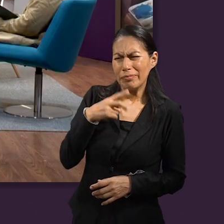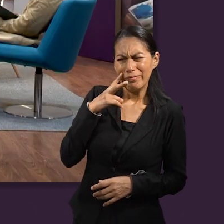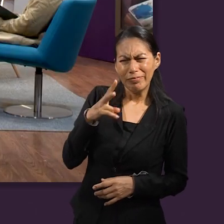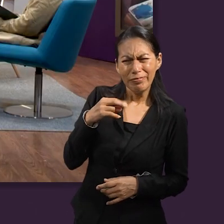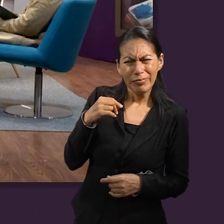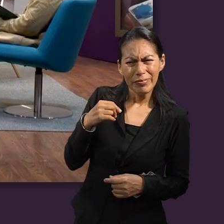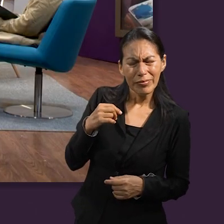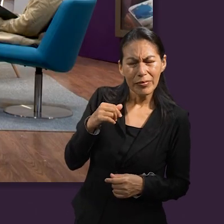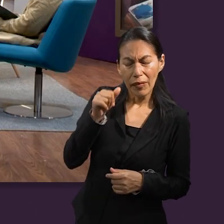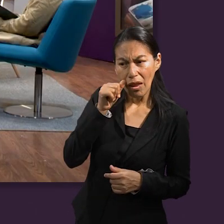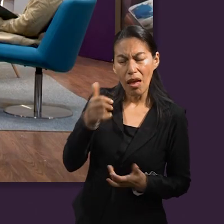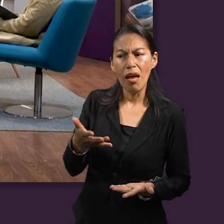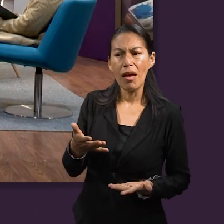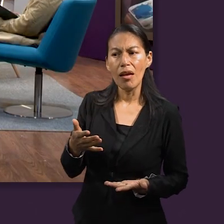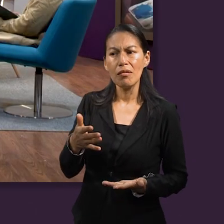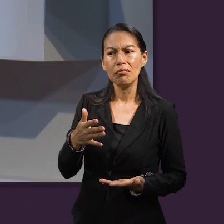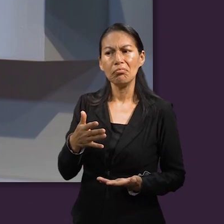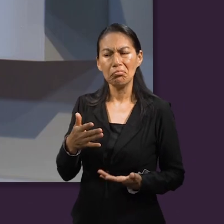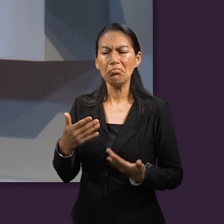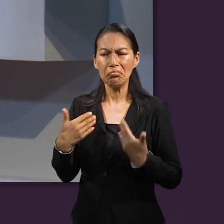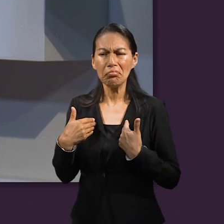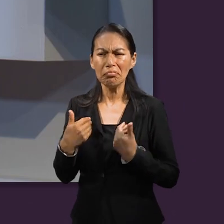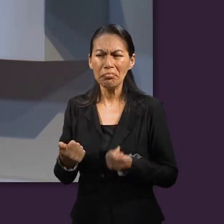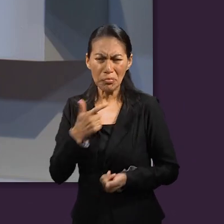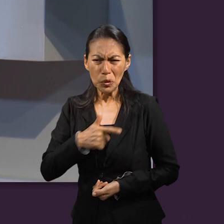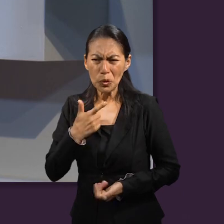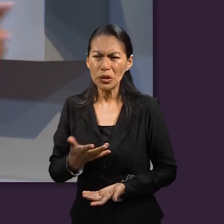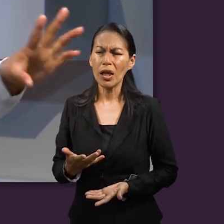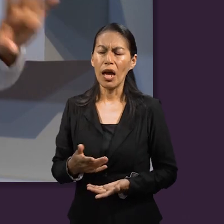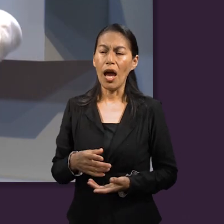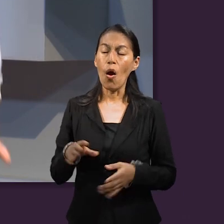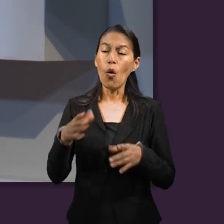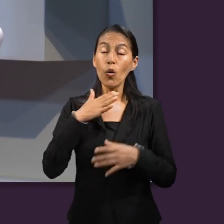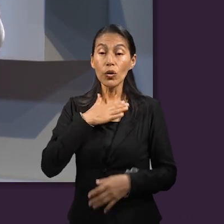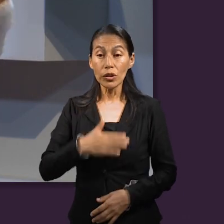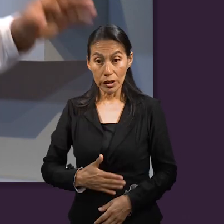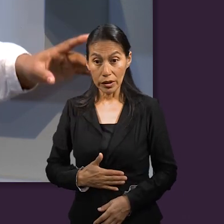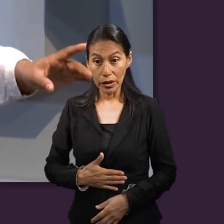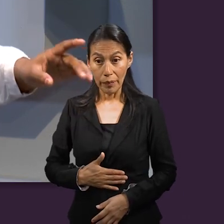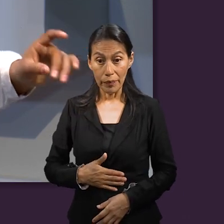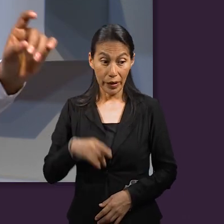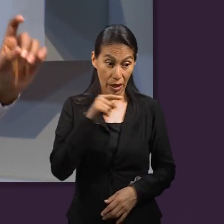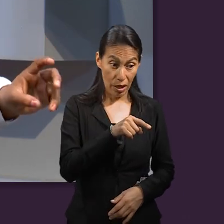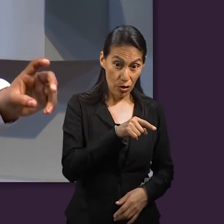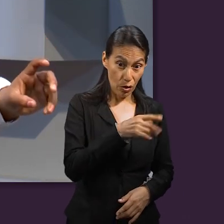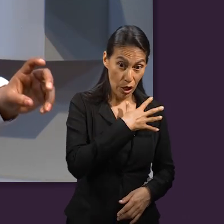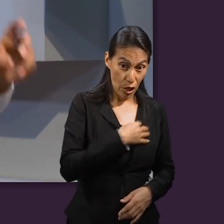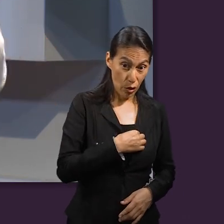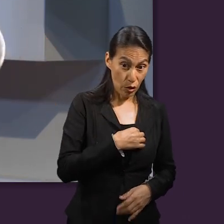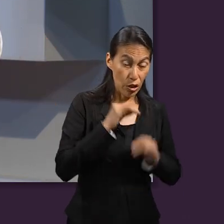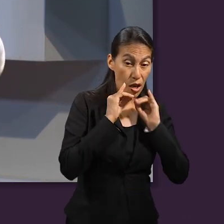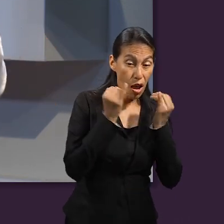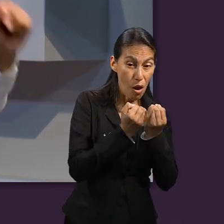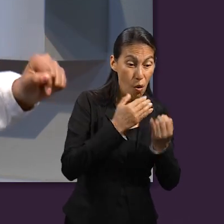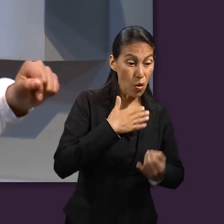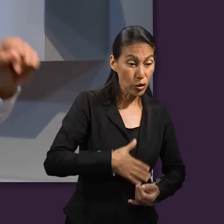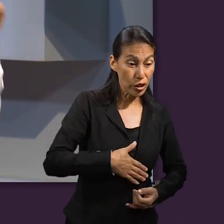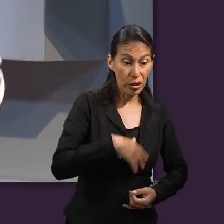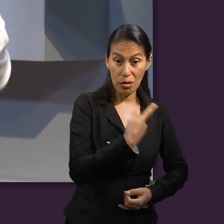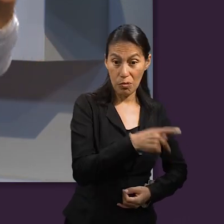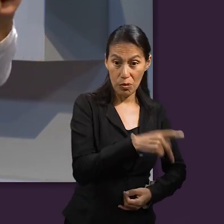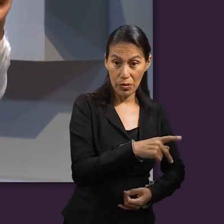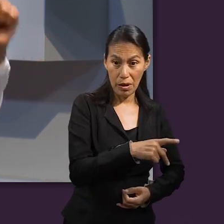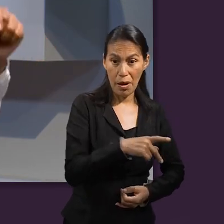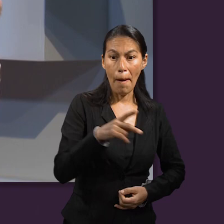llamó la atención y quien verdaderamente me gustó el hacer justicia y tenemos el ejemplo de los hijos de jacob ellos hicieron justicia